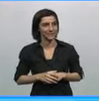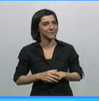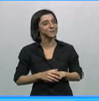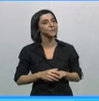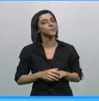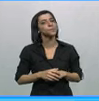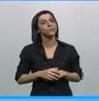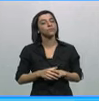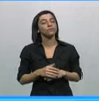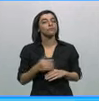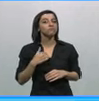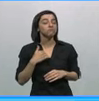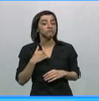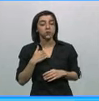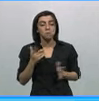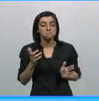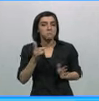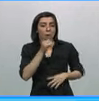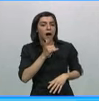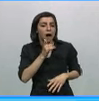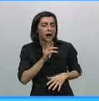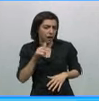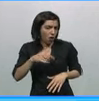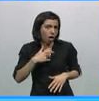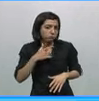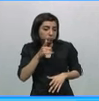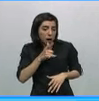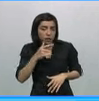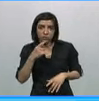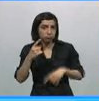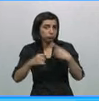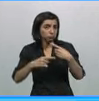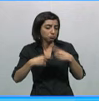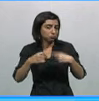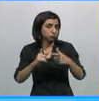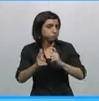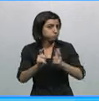Bueno, están dadas todas las condiciones como para que continuemos.